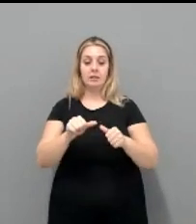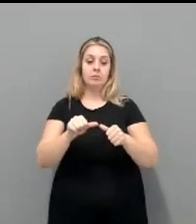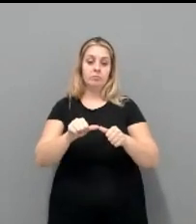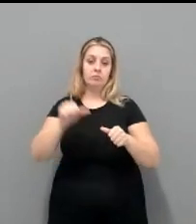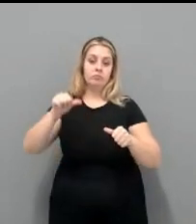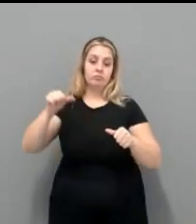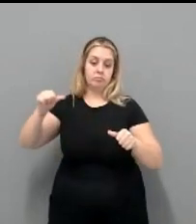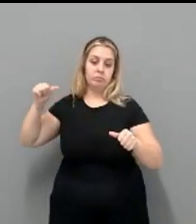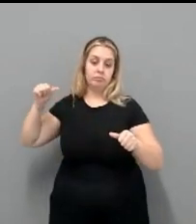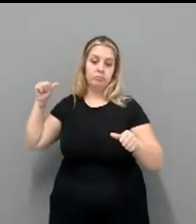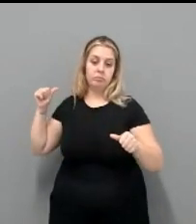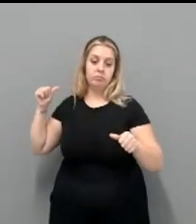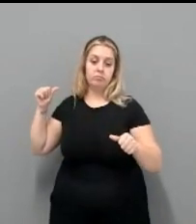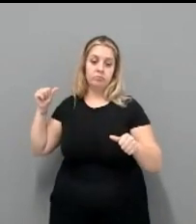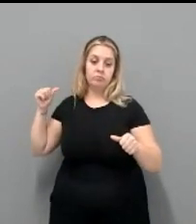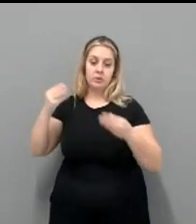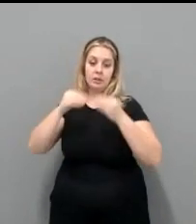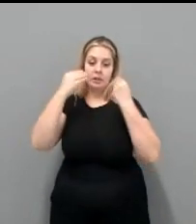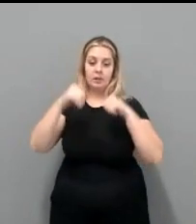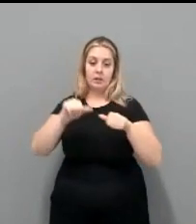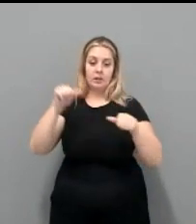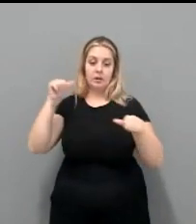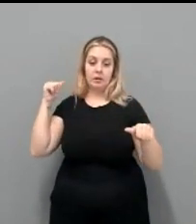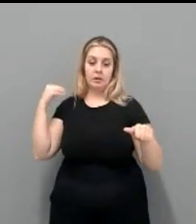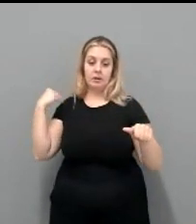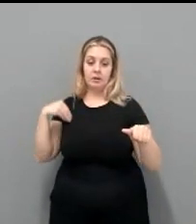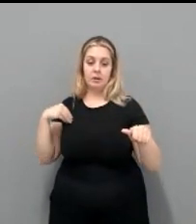mucha trayectoria, mucha historia, desde las primeras